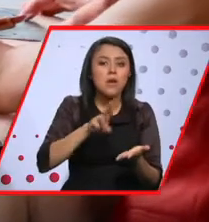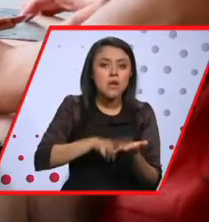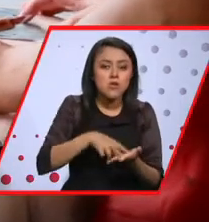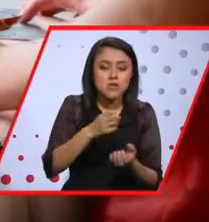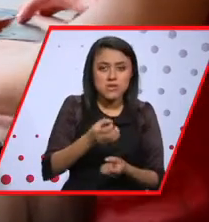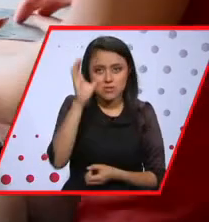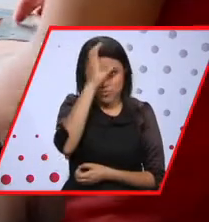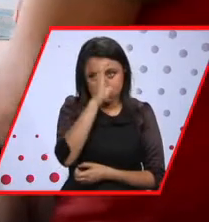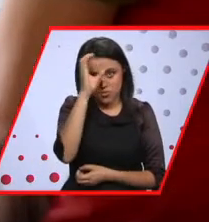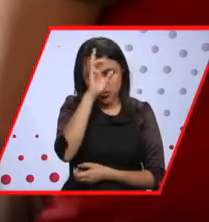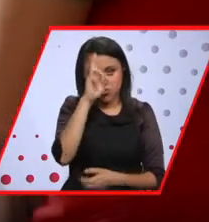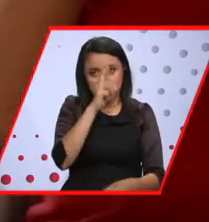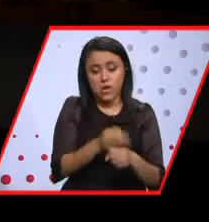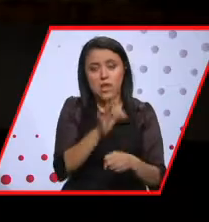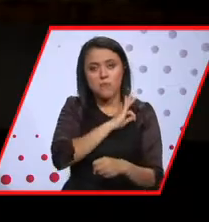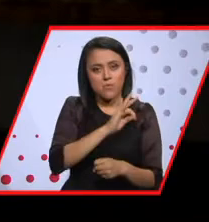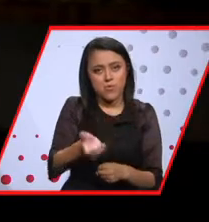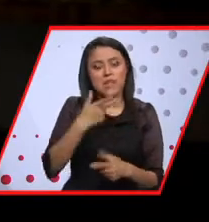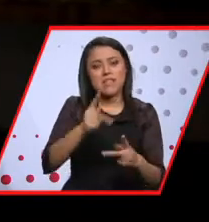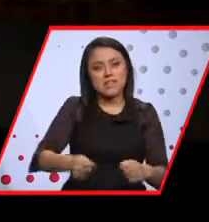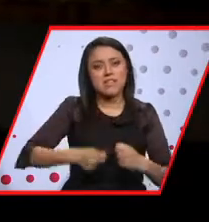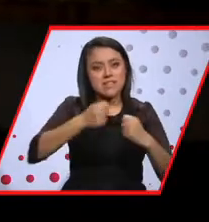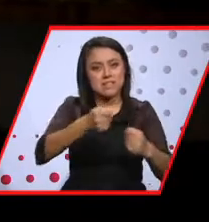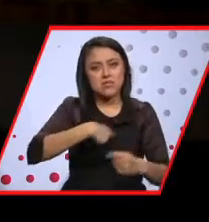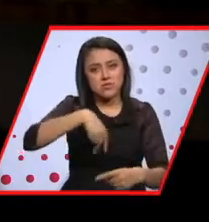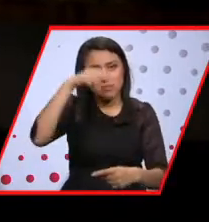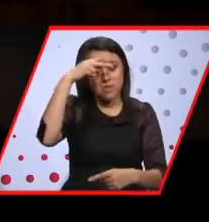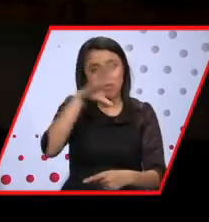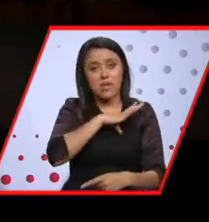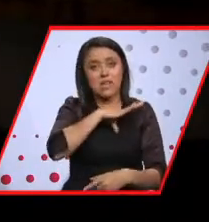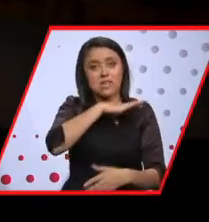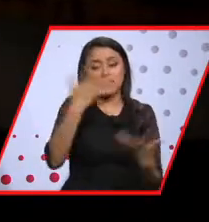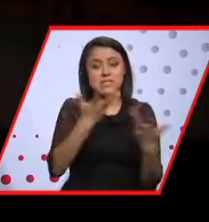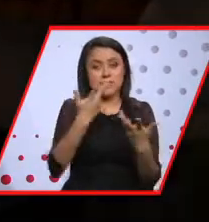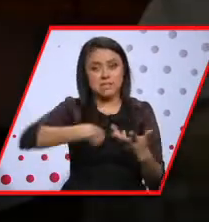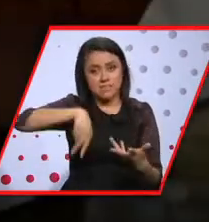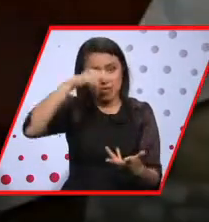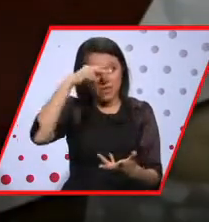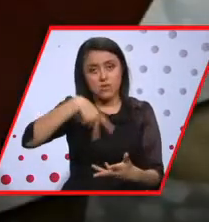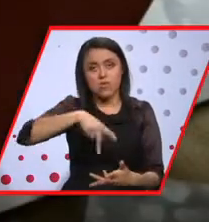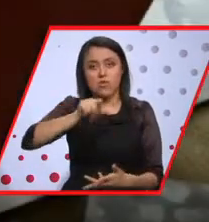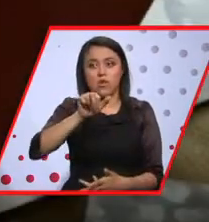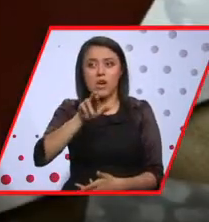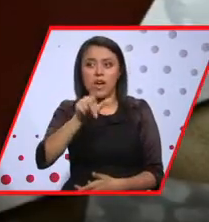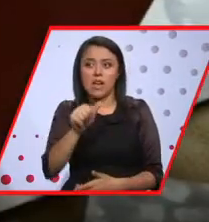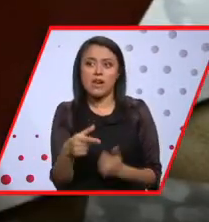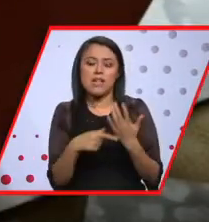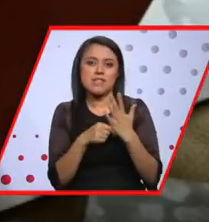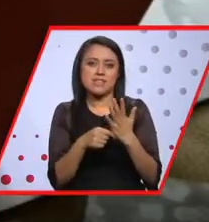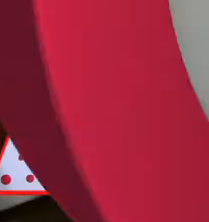tradiciones y costumbres del pueblo mexiquense. Hecho en México, Calle Sandoval.